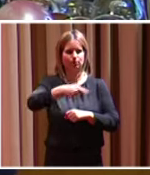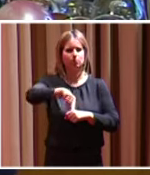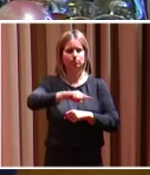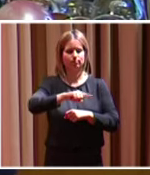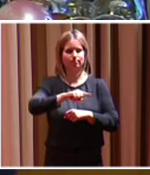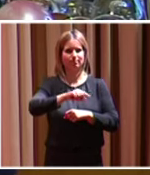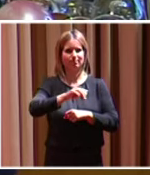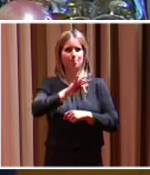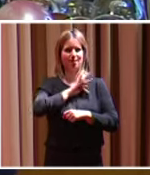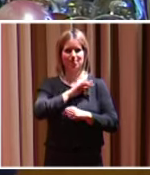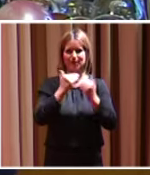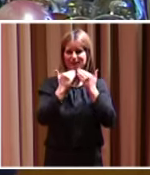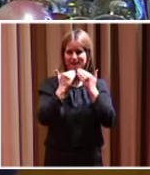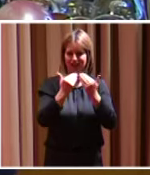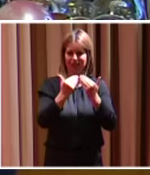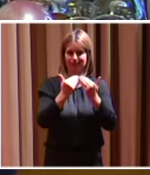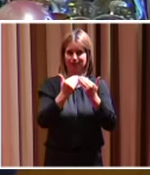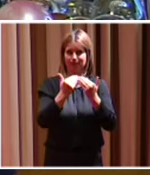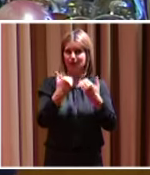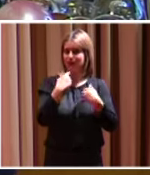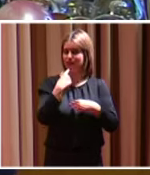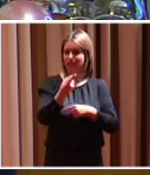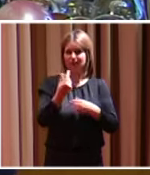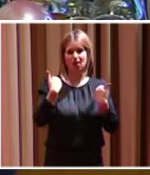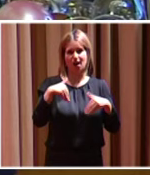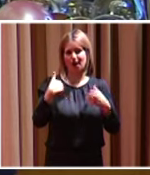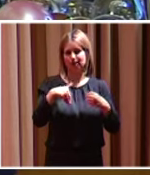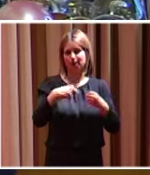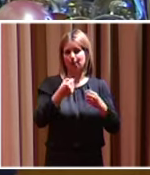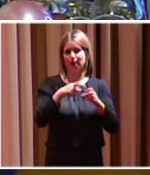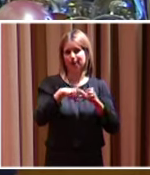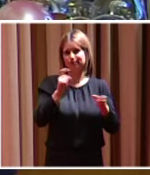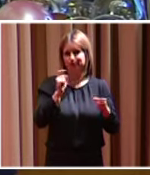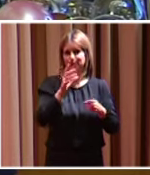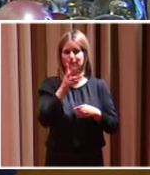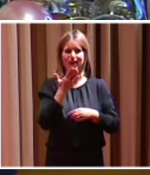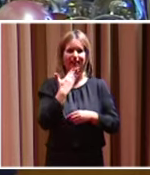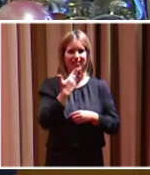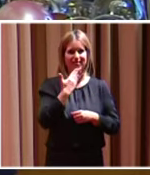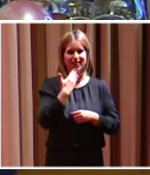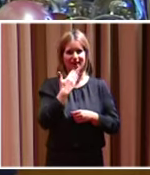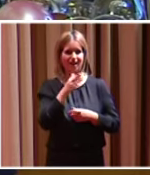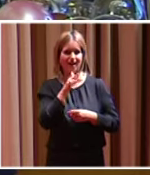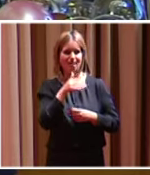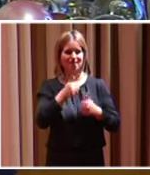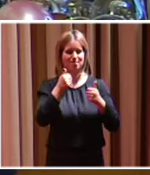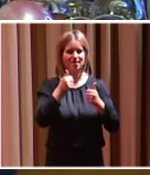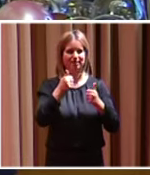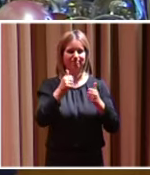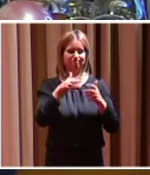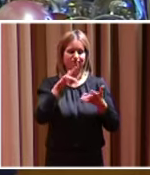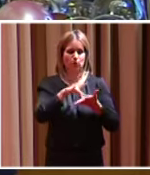vuestra distinción y deciros que aunque ya estoy fuera de línea por edad, porque ahora estoy